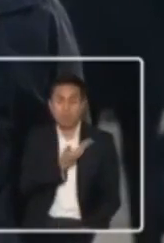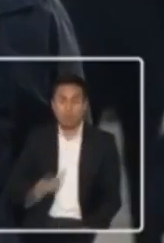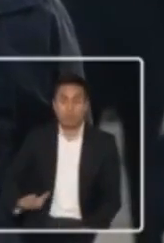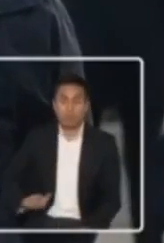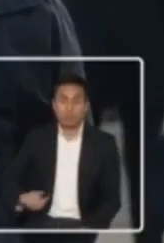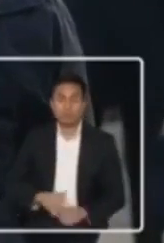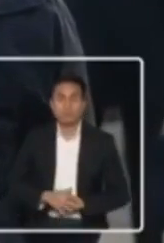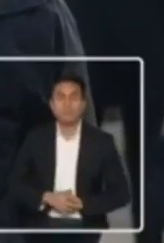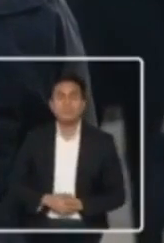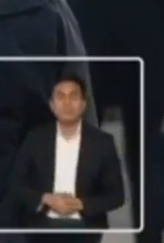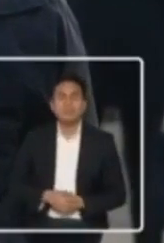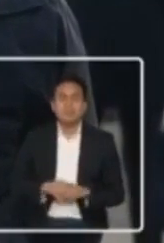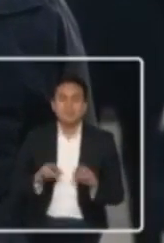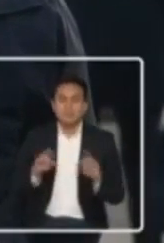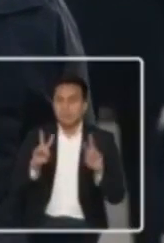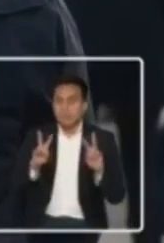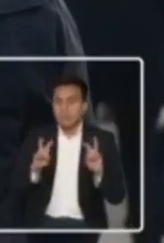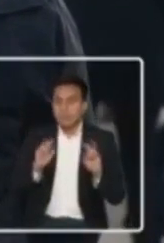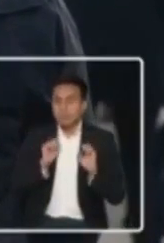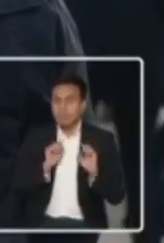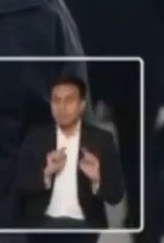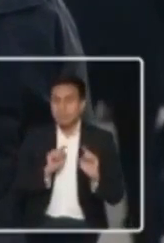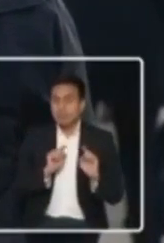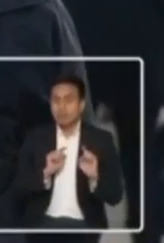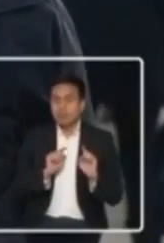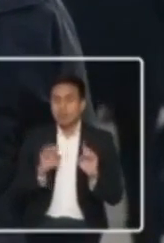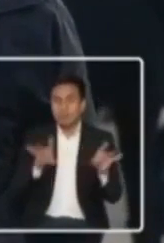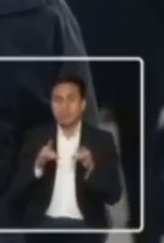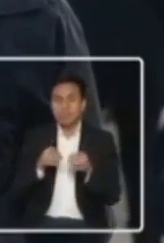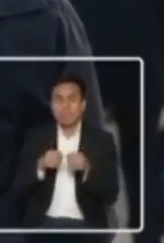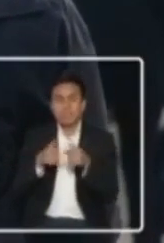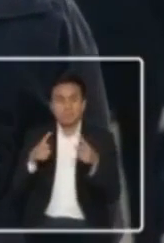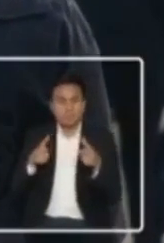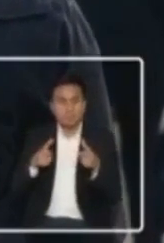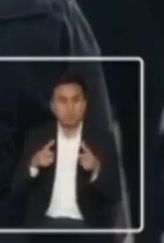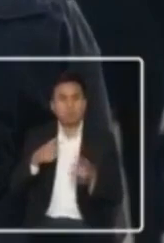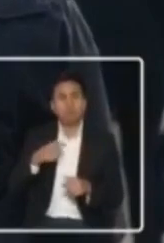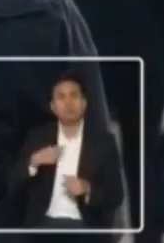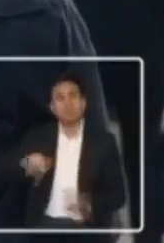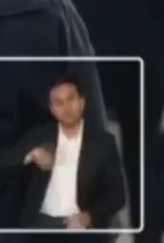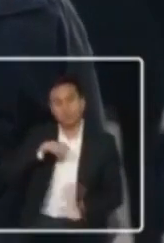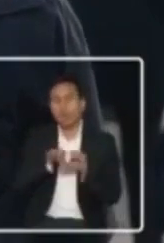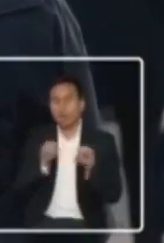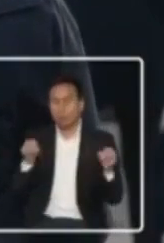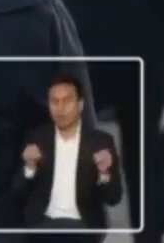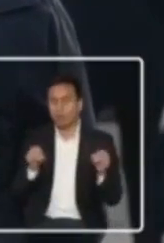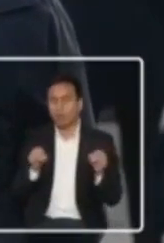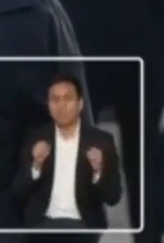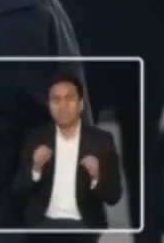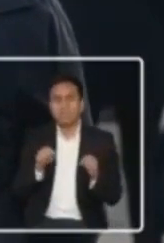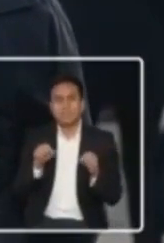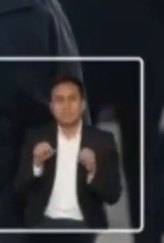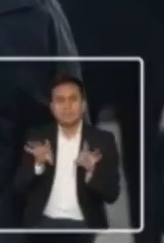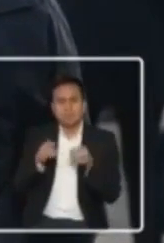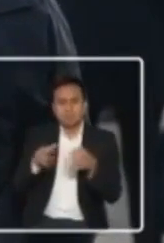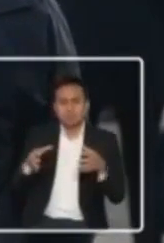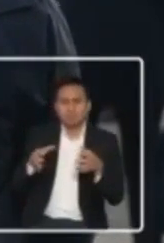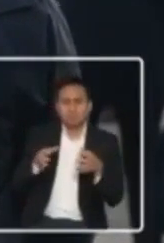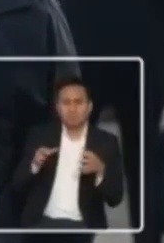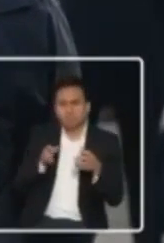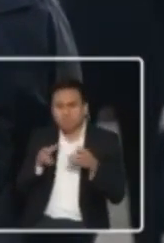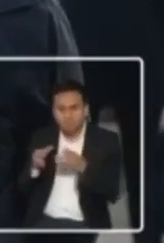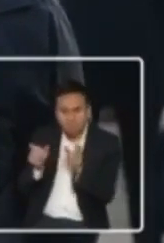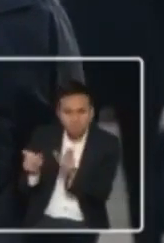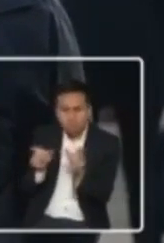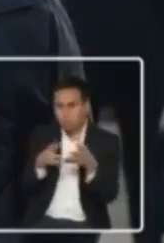ejecutivo? Bueno, respecto a reforzar equipamientos, estamos muy de acuerdo. Aquí hemos reforzado mucho equipamiento y